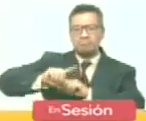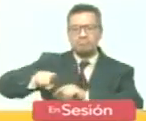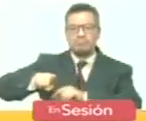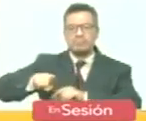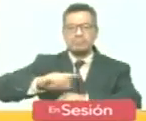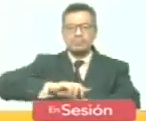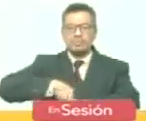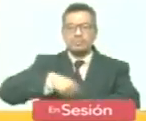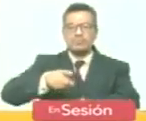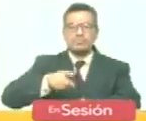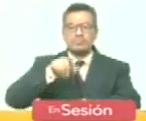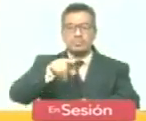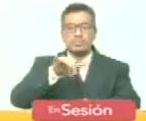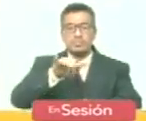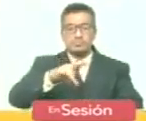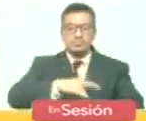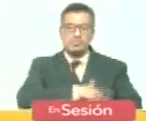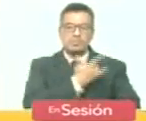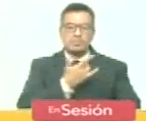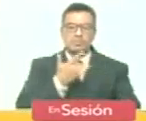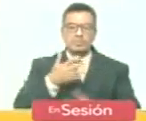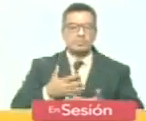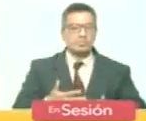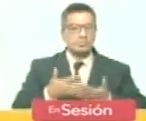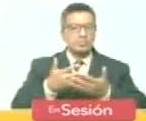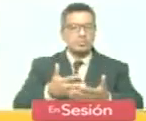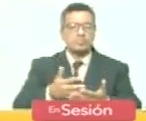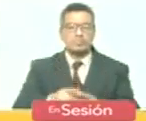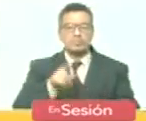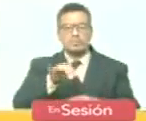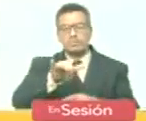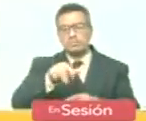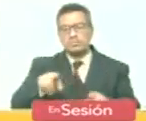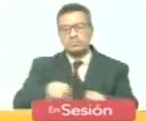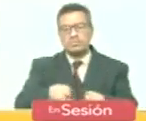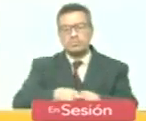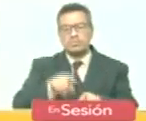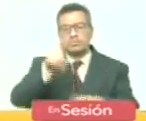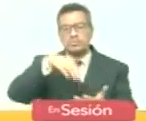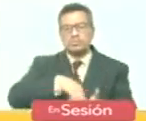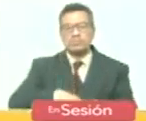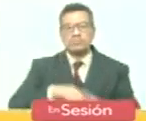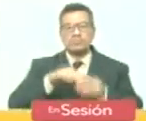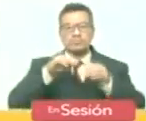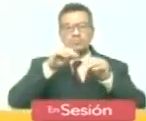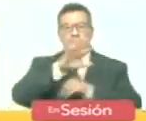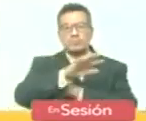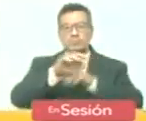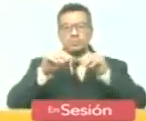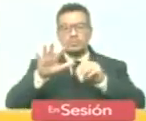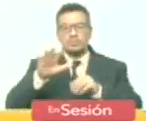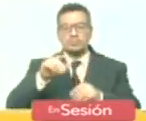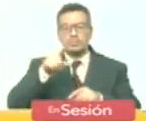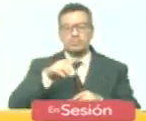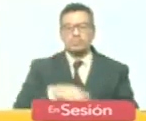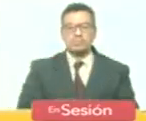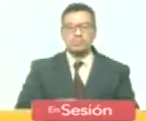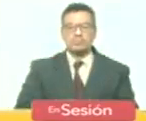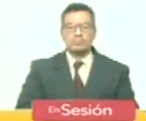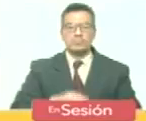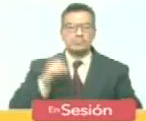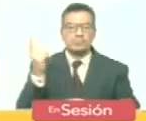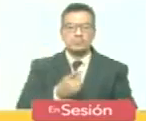luego que esta misma universidad concediera la misma distinción en el año de 1955 al